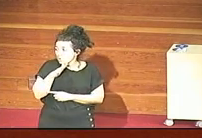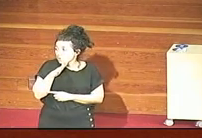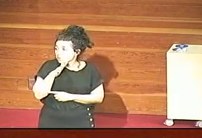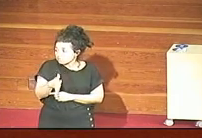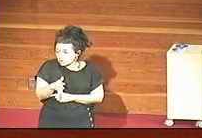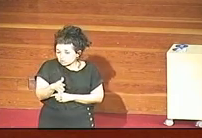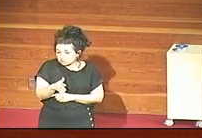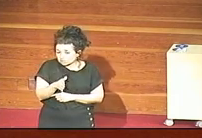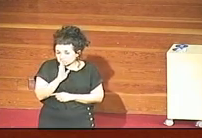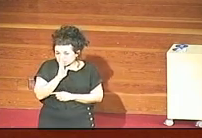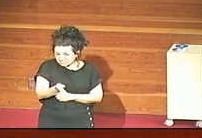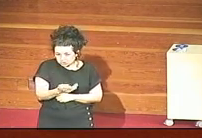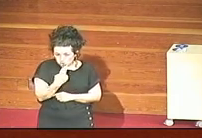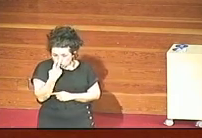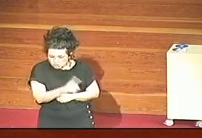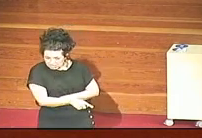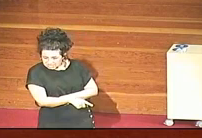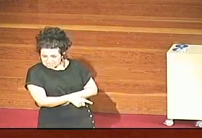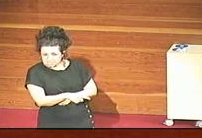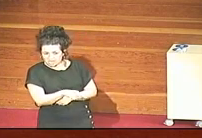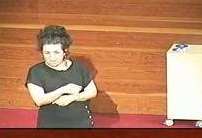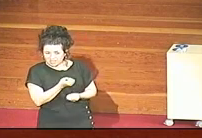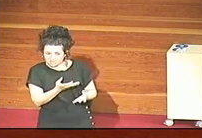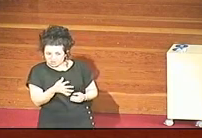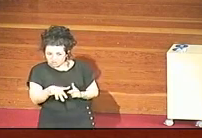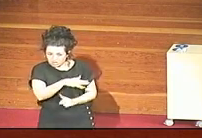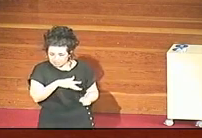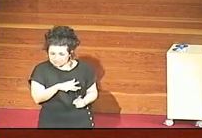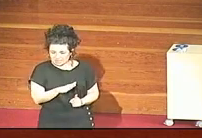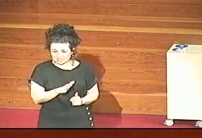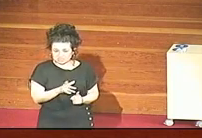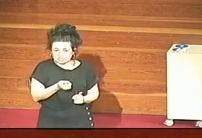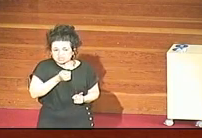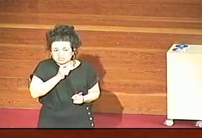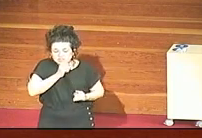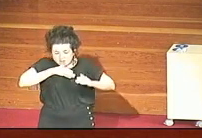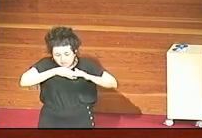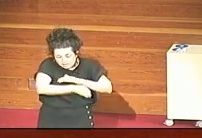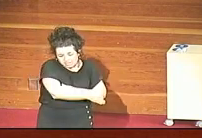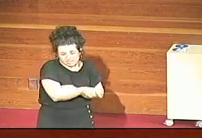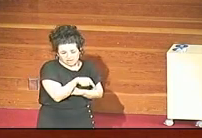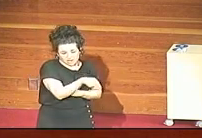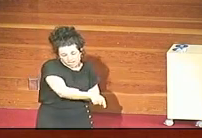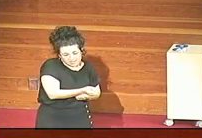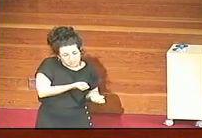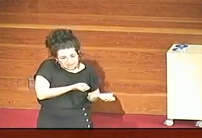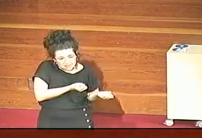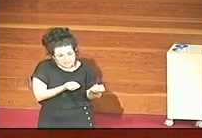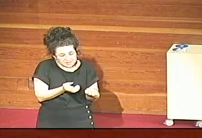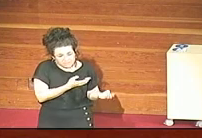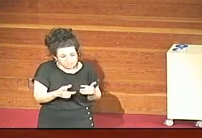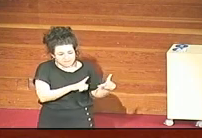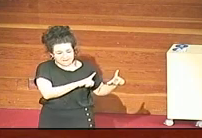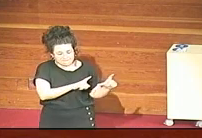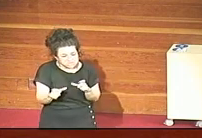directamente no interesa es que es muy complicado acceder a esos sitios poder informar poder hacer fotos